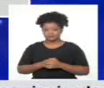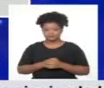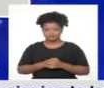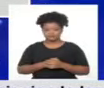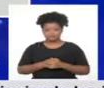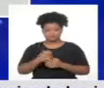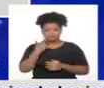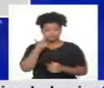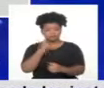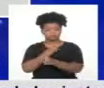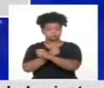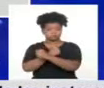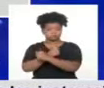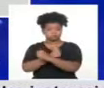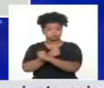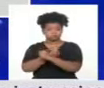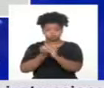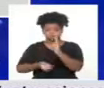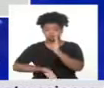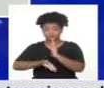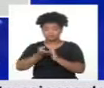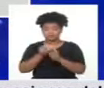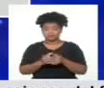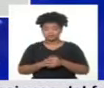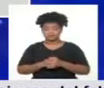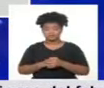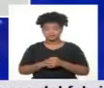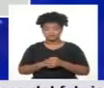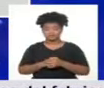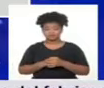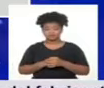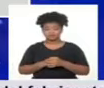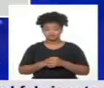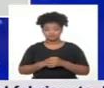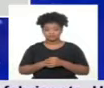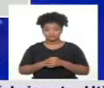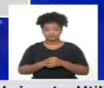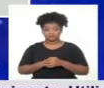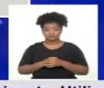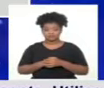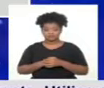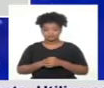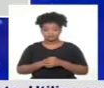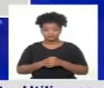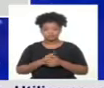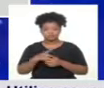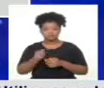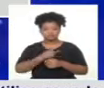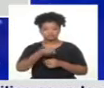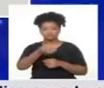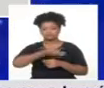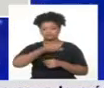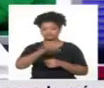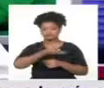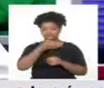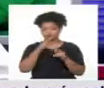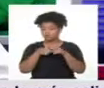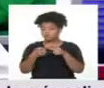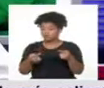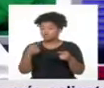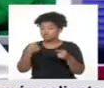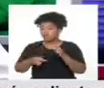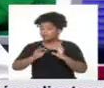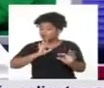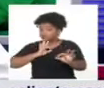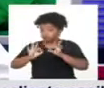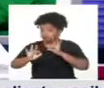riesgo es elevado en cualquier lugar de nuestro país. Damos los detalles porque nos tenemos que proteger en cualquier lugar de